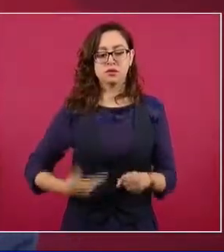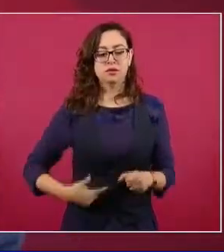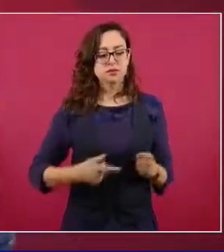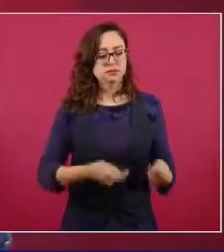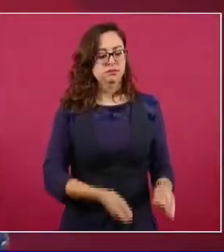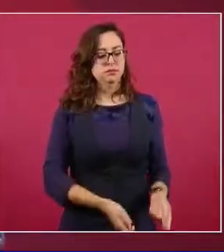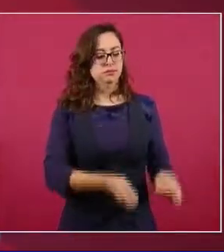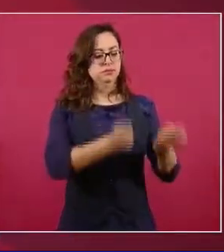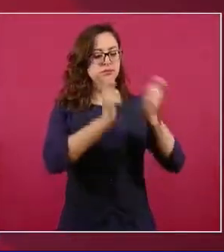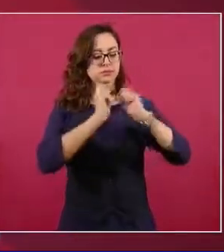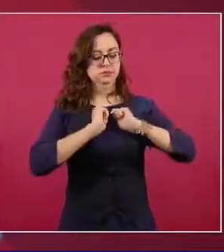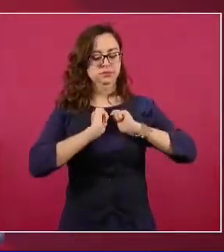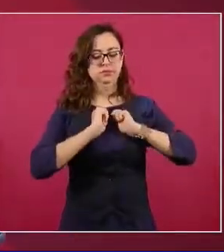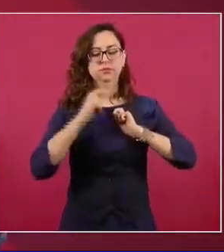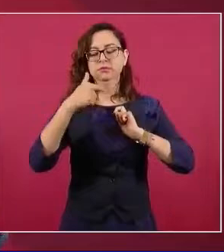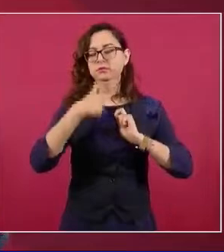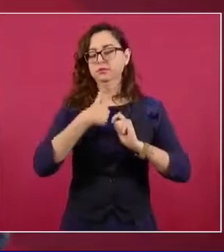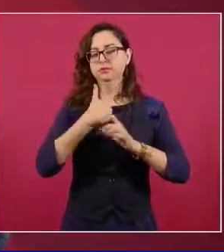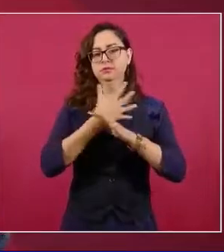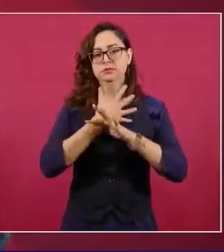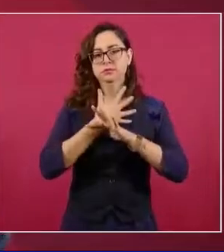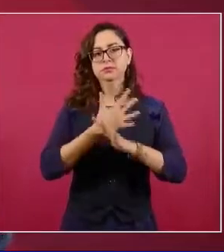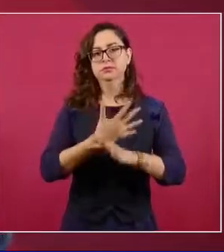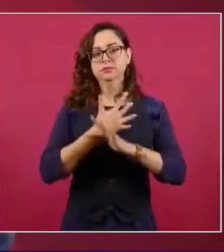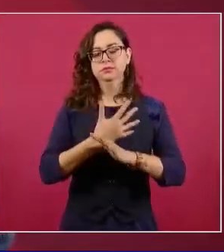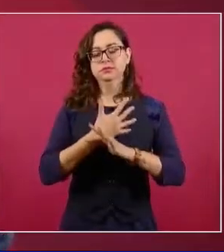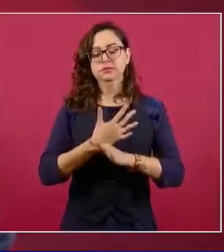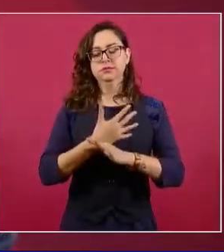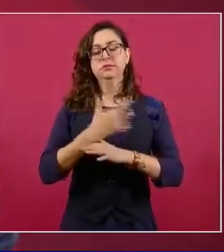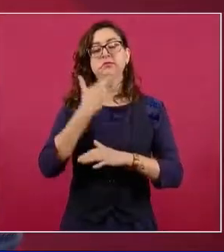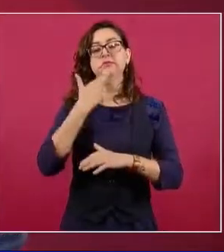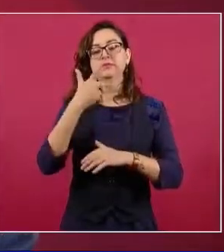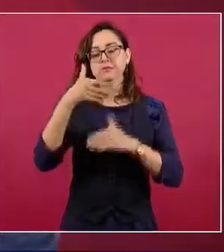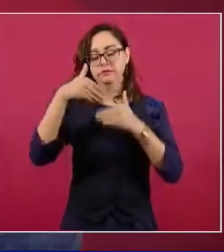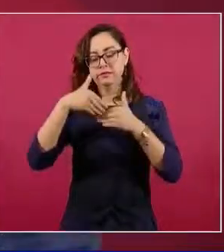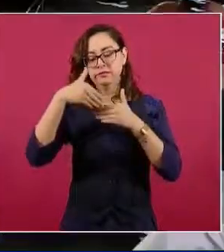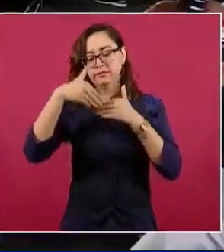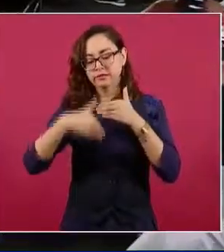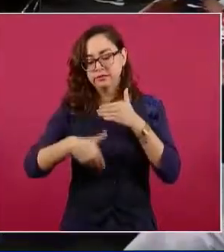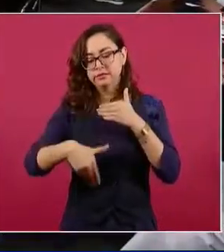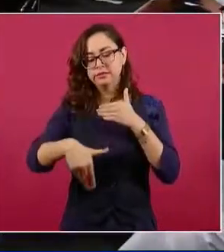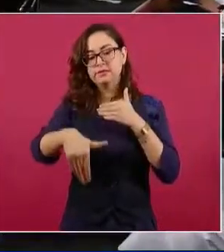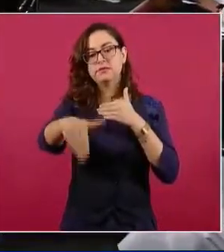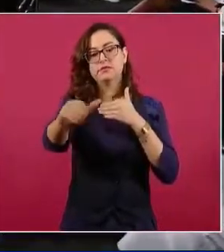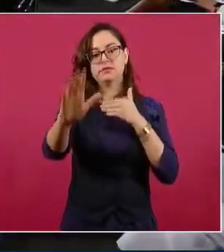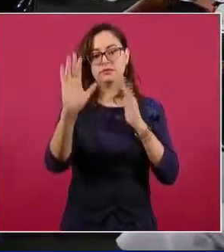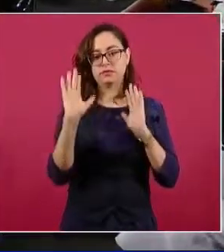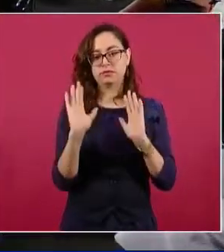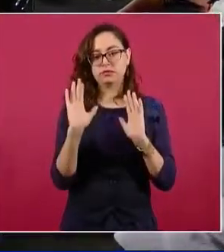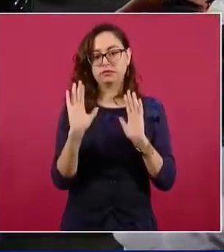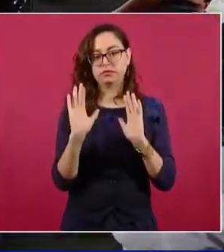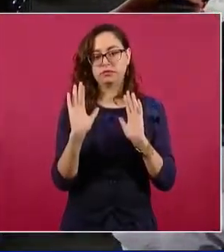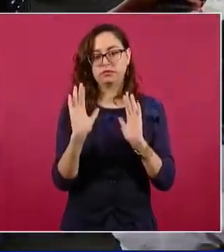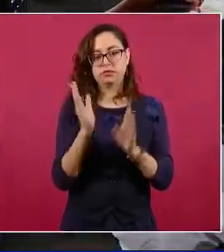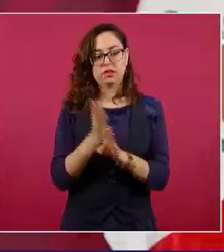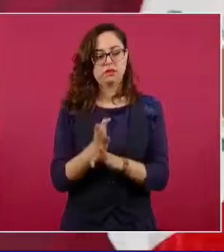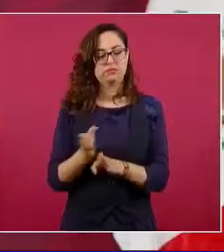de que teníamos que ver hacia adelante y que se nos castigara a nosotros